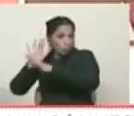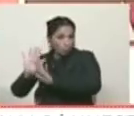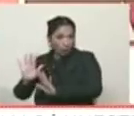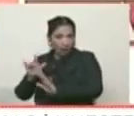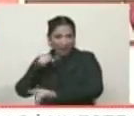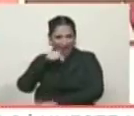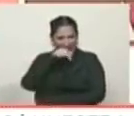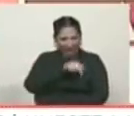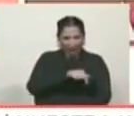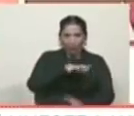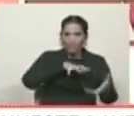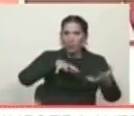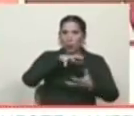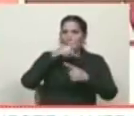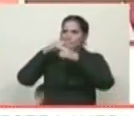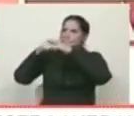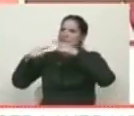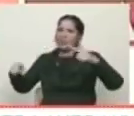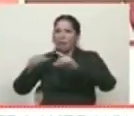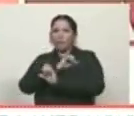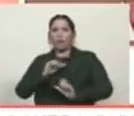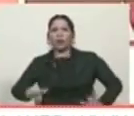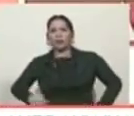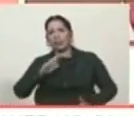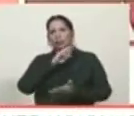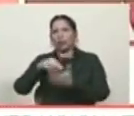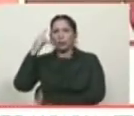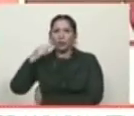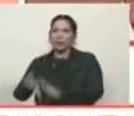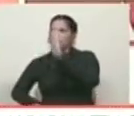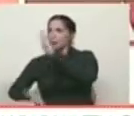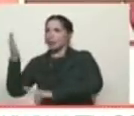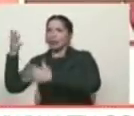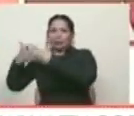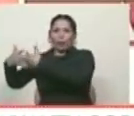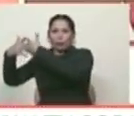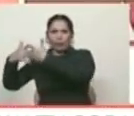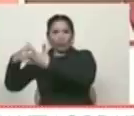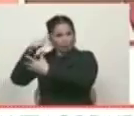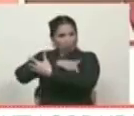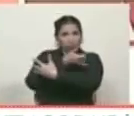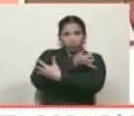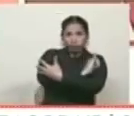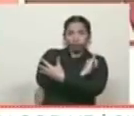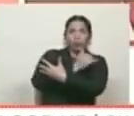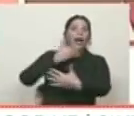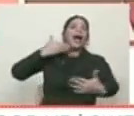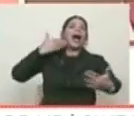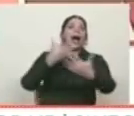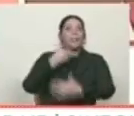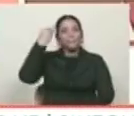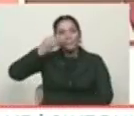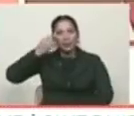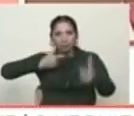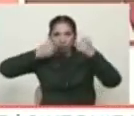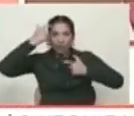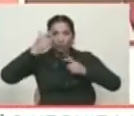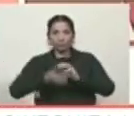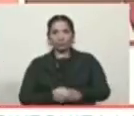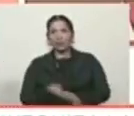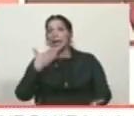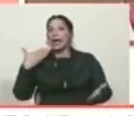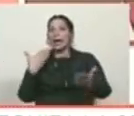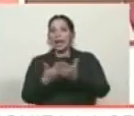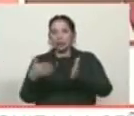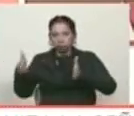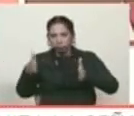coyuntura la mitad de la Fuerza Armada se iría con ellos. Y aquí está, gracias al pensamiento del comandante Chávez, gracias a la